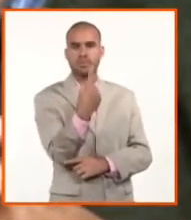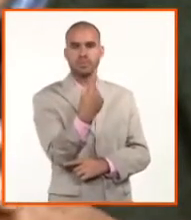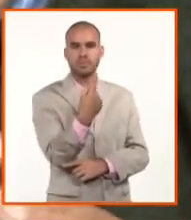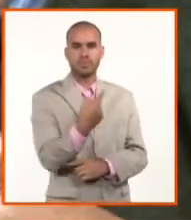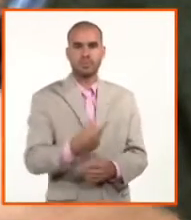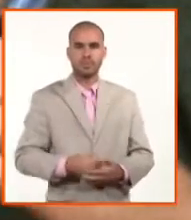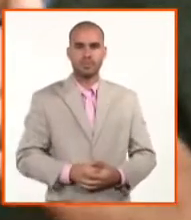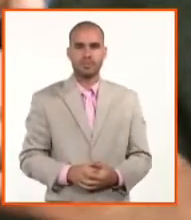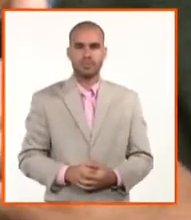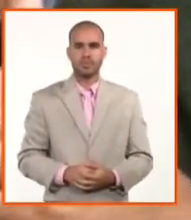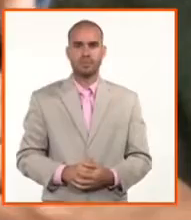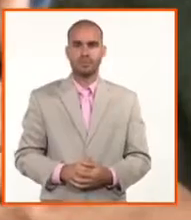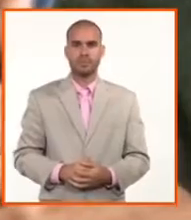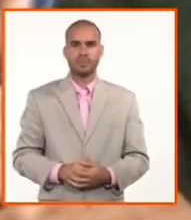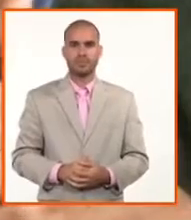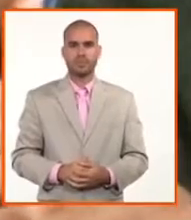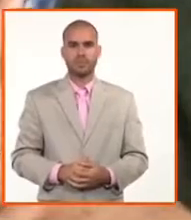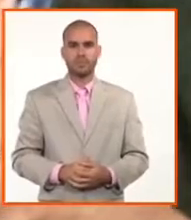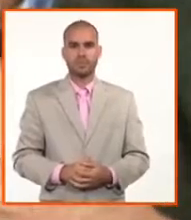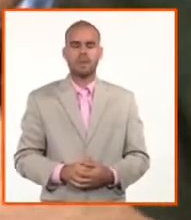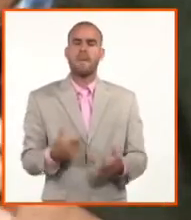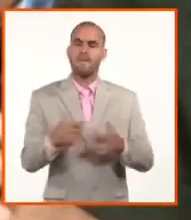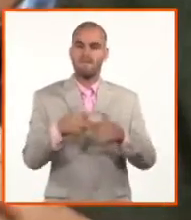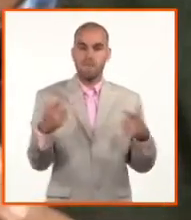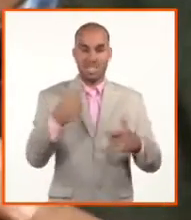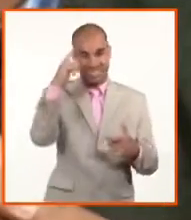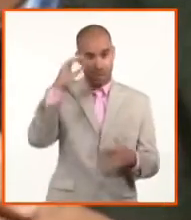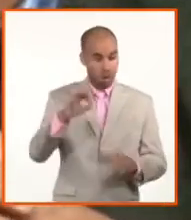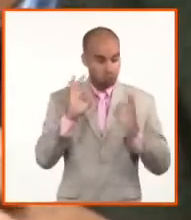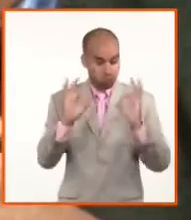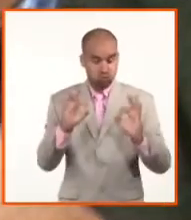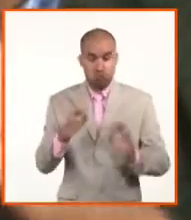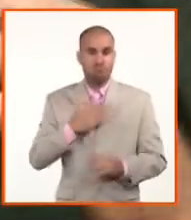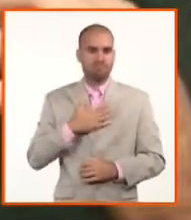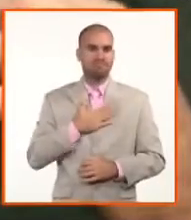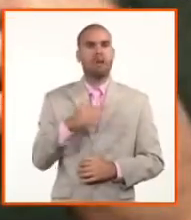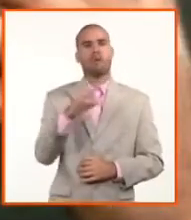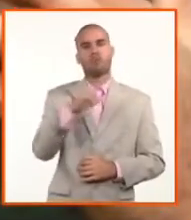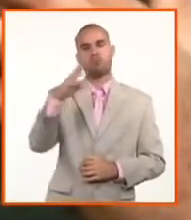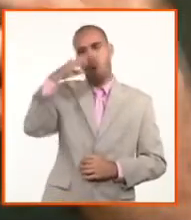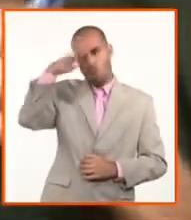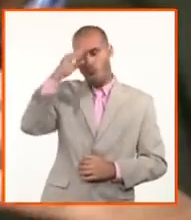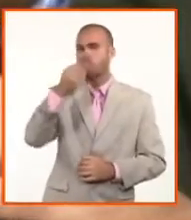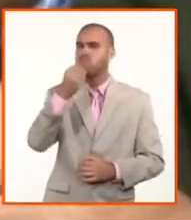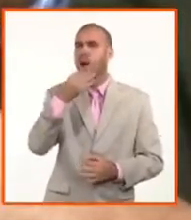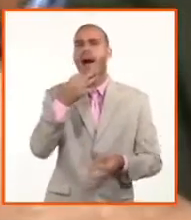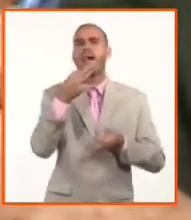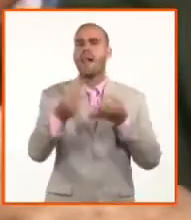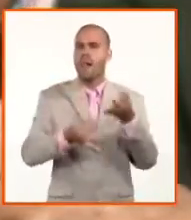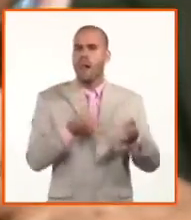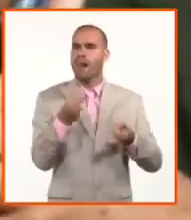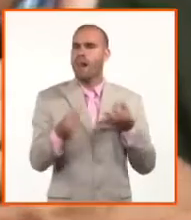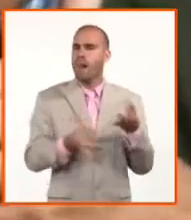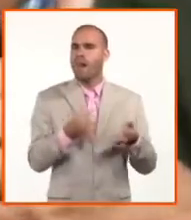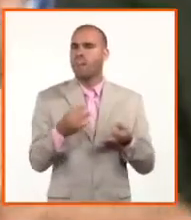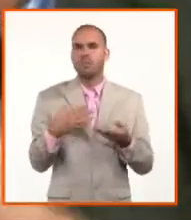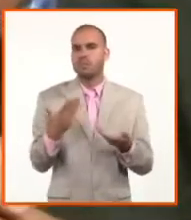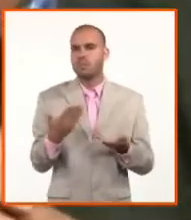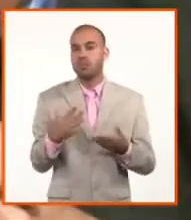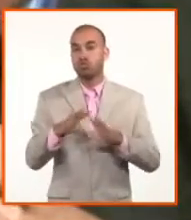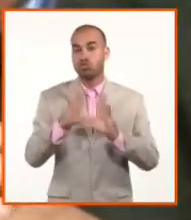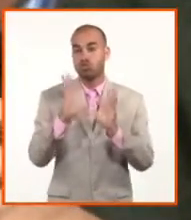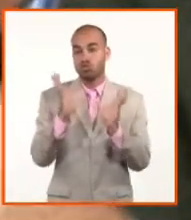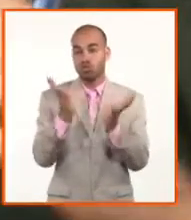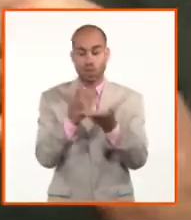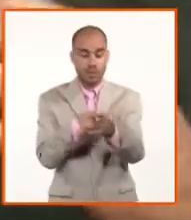que es la mayor originalidad de la Revolución Cubana, lo que puede explicar qué es lo que ha ocurrido con la